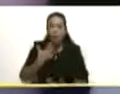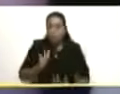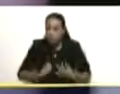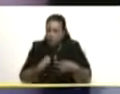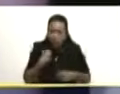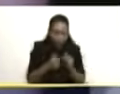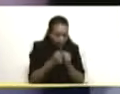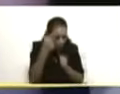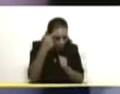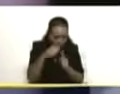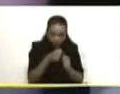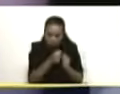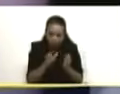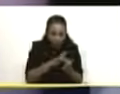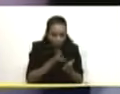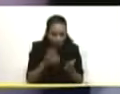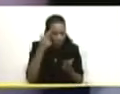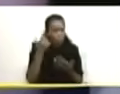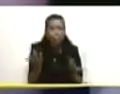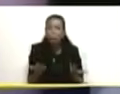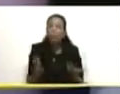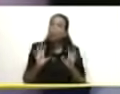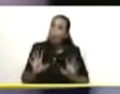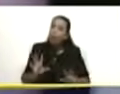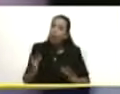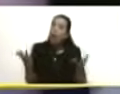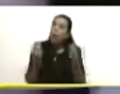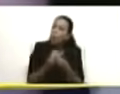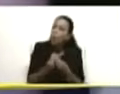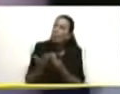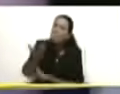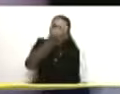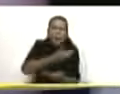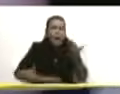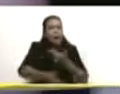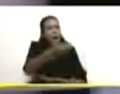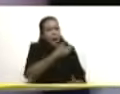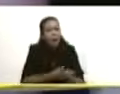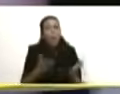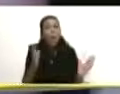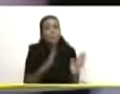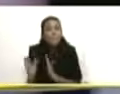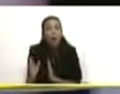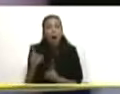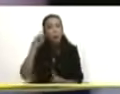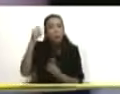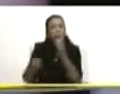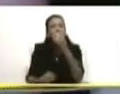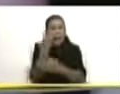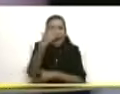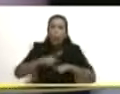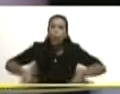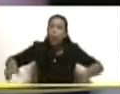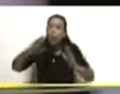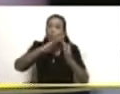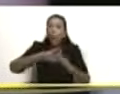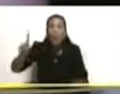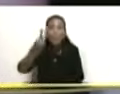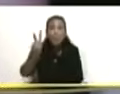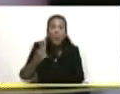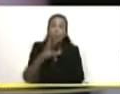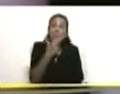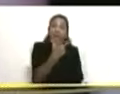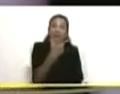y de salud mental en los jóvenes. Por eso Siempre Juntos, presidente, va a ser un programa que va a crear en todo el país más